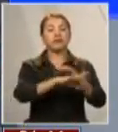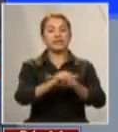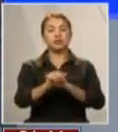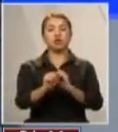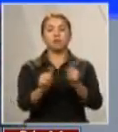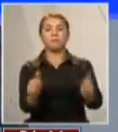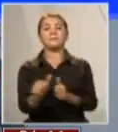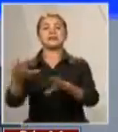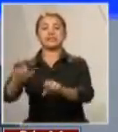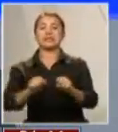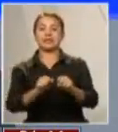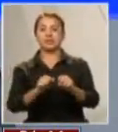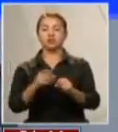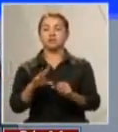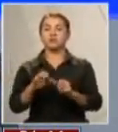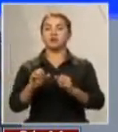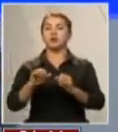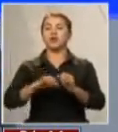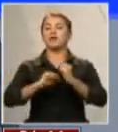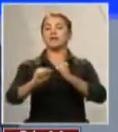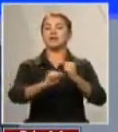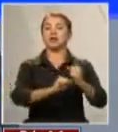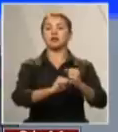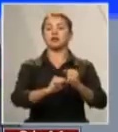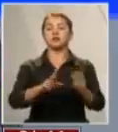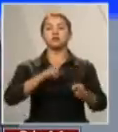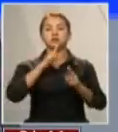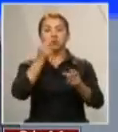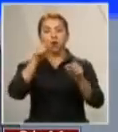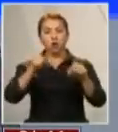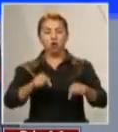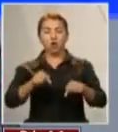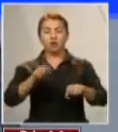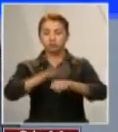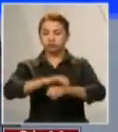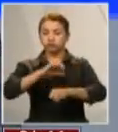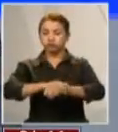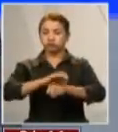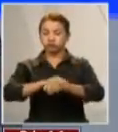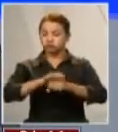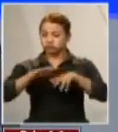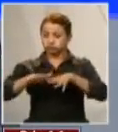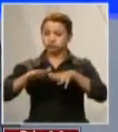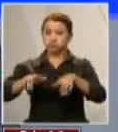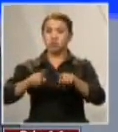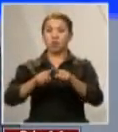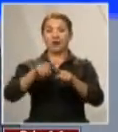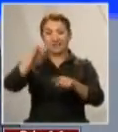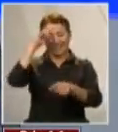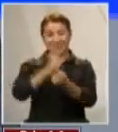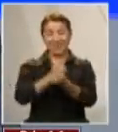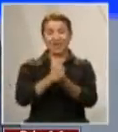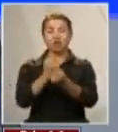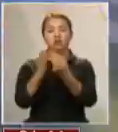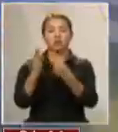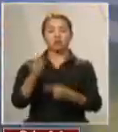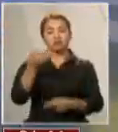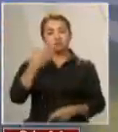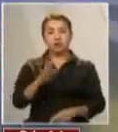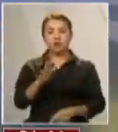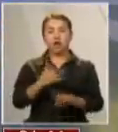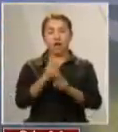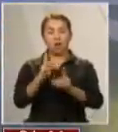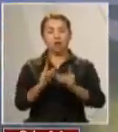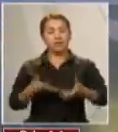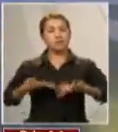a perseguir el delito? Porque si se dedica solamente a perseguir el delito, el resultado hoy día de las aprehensiones de Carabineros y de los índices de delincuencia son malos. ¿Pero hay alguna